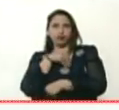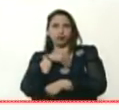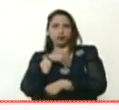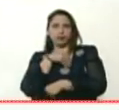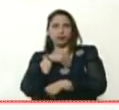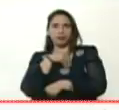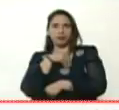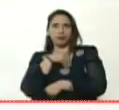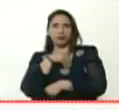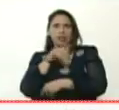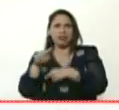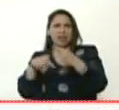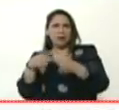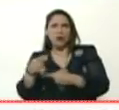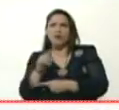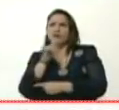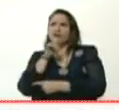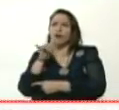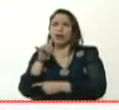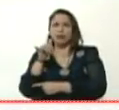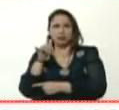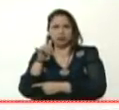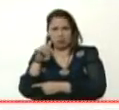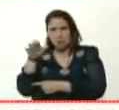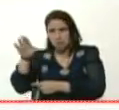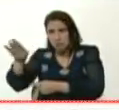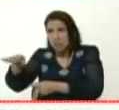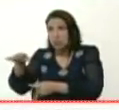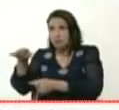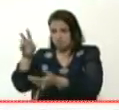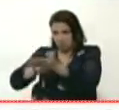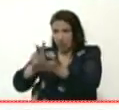Y después mandaron un periodista a preguntarme si eso era verdad.